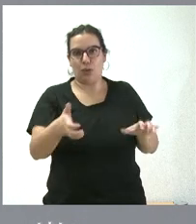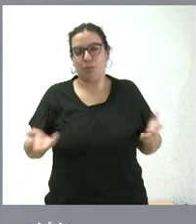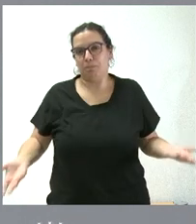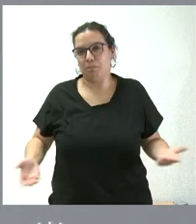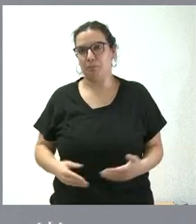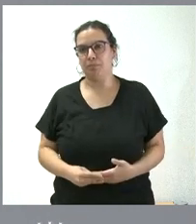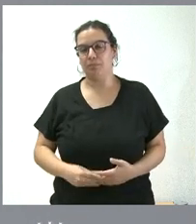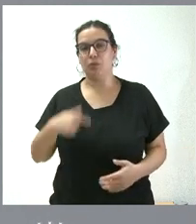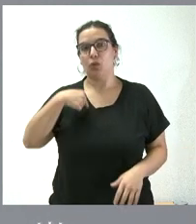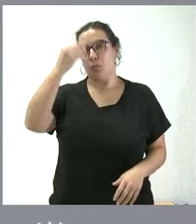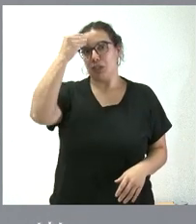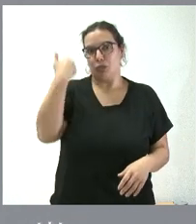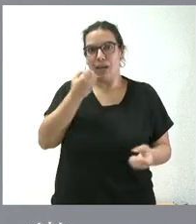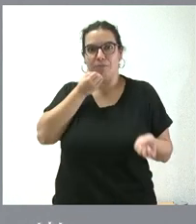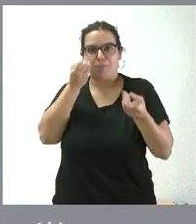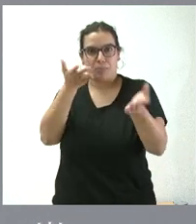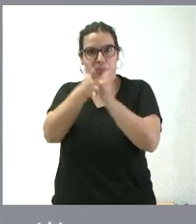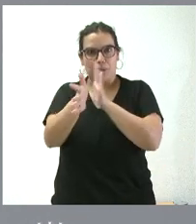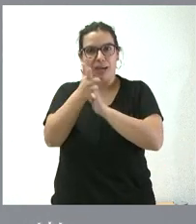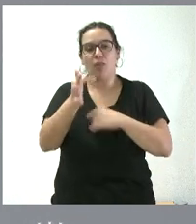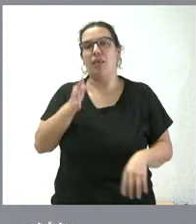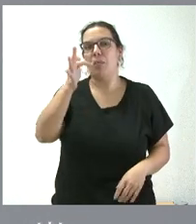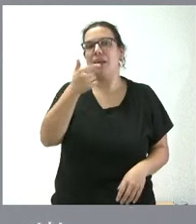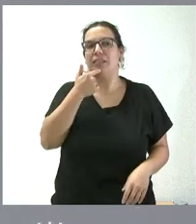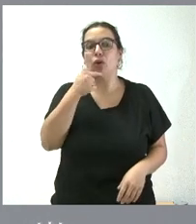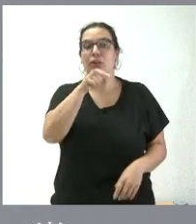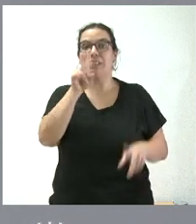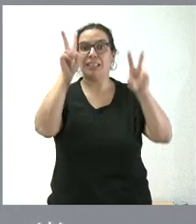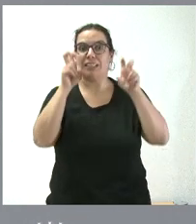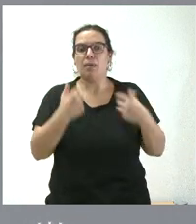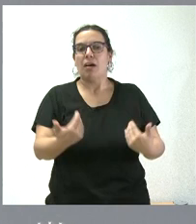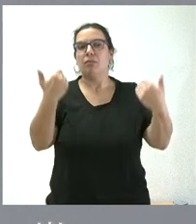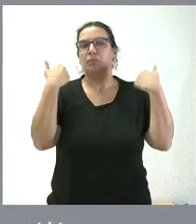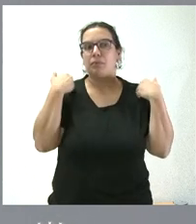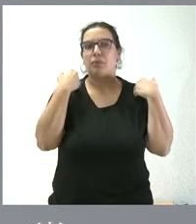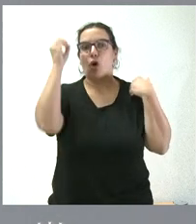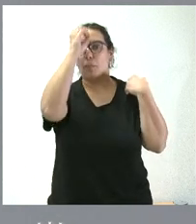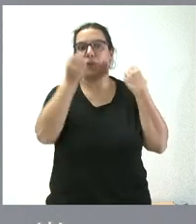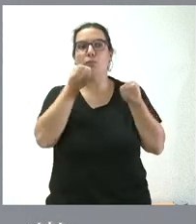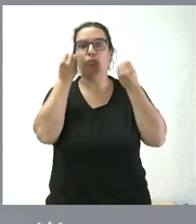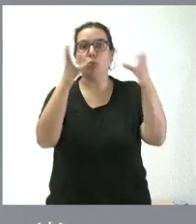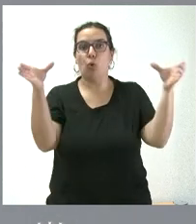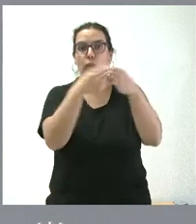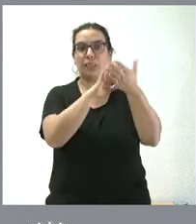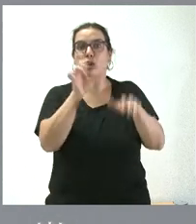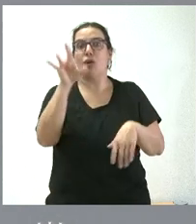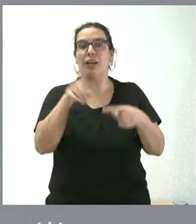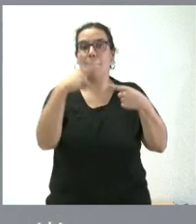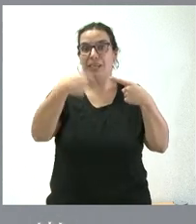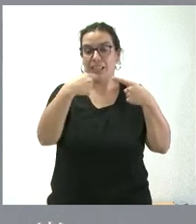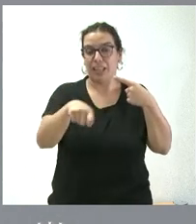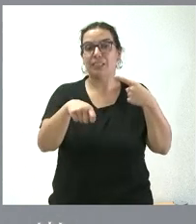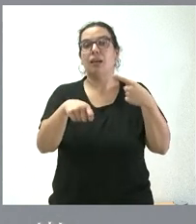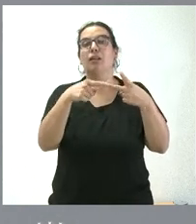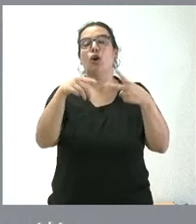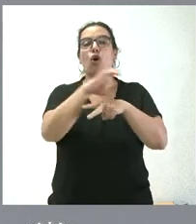y creo que se la he trasladado le he dicho además Quiénes son las personas que en este ámbito tienen capacidad para trasladar esa opinión que es el presidente de la junta de Castilla y león